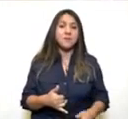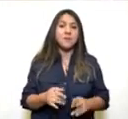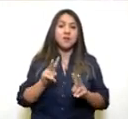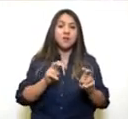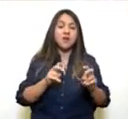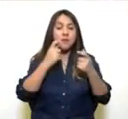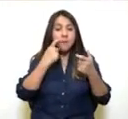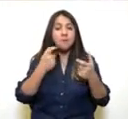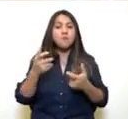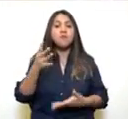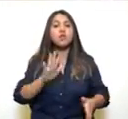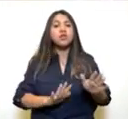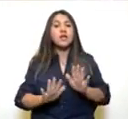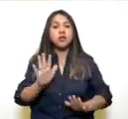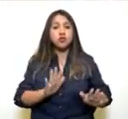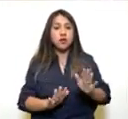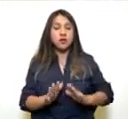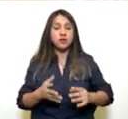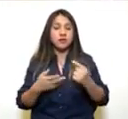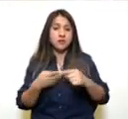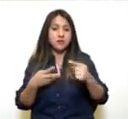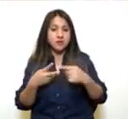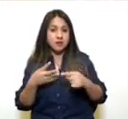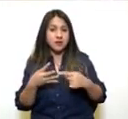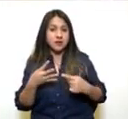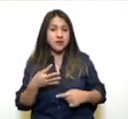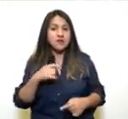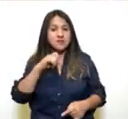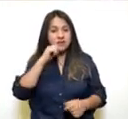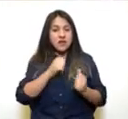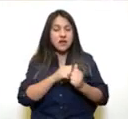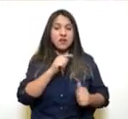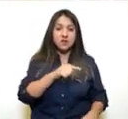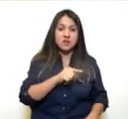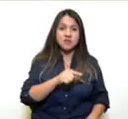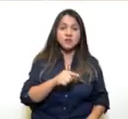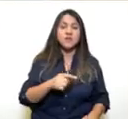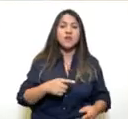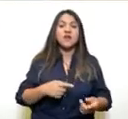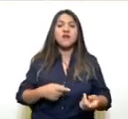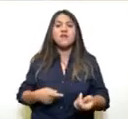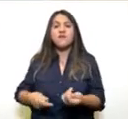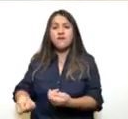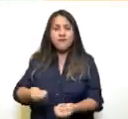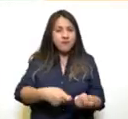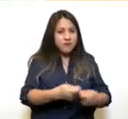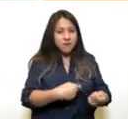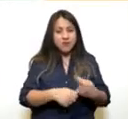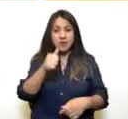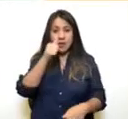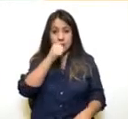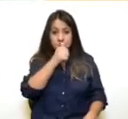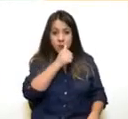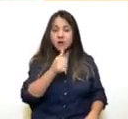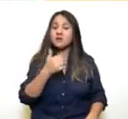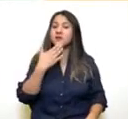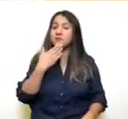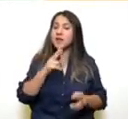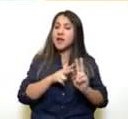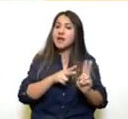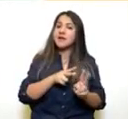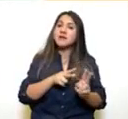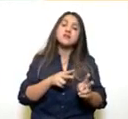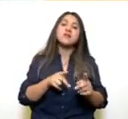protectores tiene que ver con eso el narcotráfico es cierto que además hace una labor